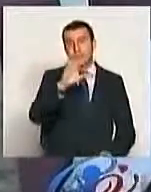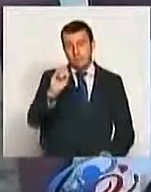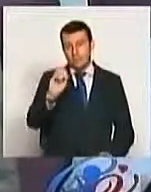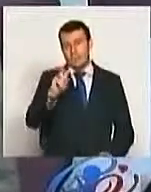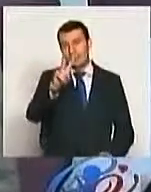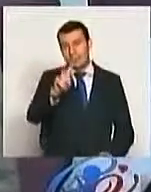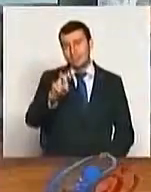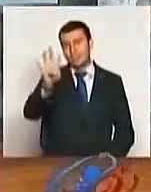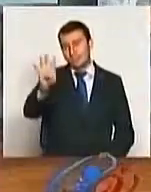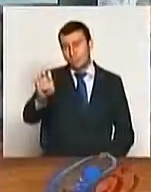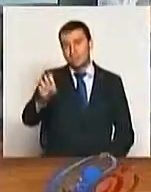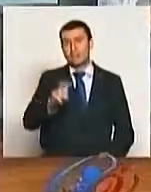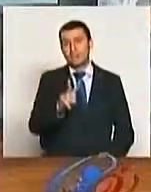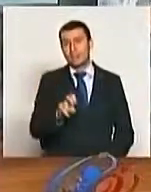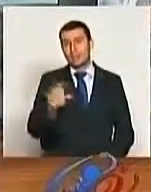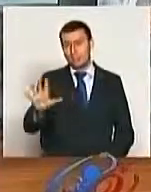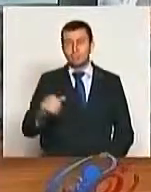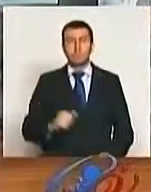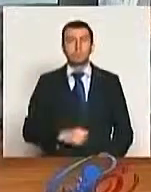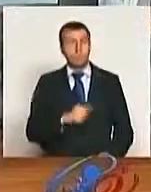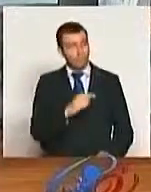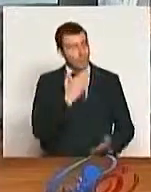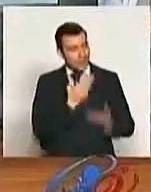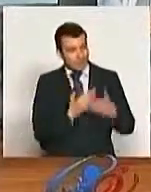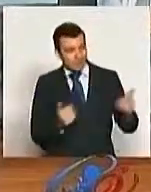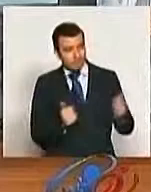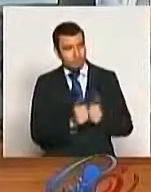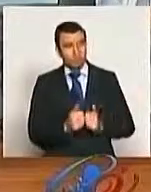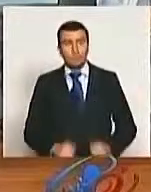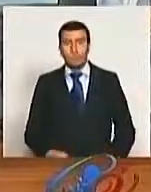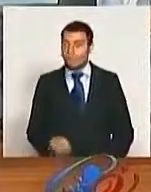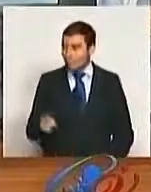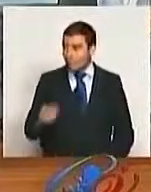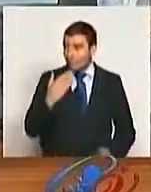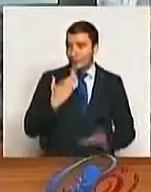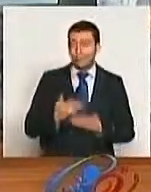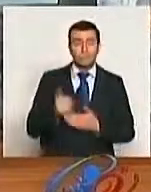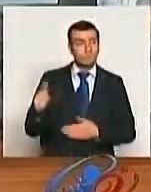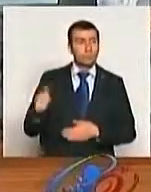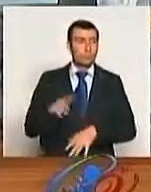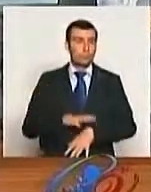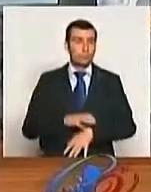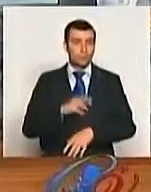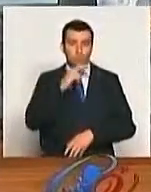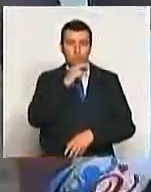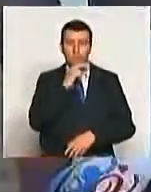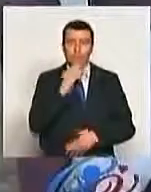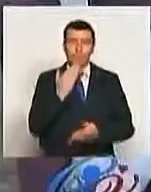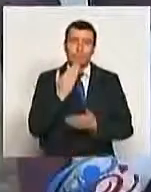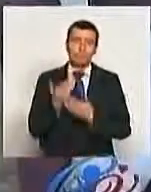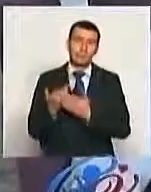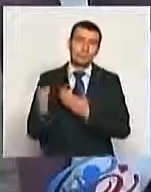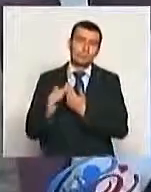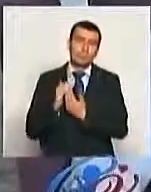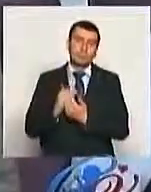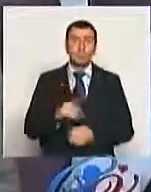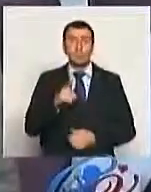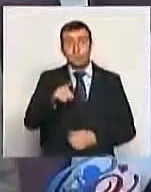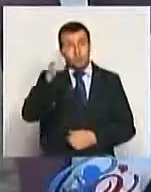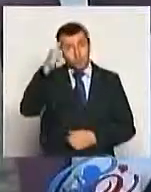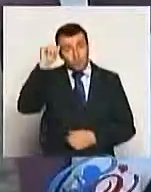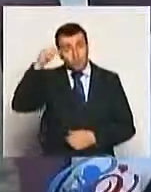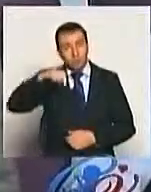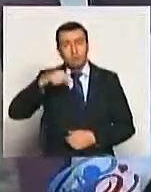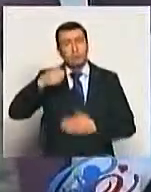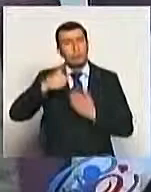330-3975. Doctor Alejandro Mejía, muchas gracias por estar con nosotros. Doctor Rojas, muchas gracias por su invitación. Y a todos ustedes no olviden que estos programas